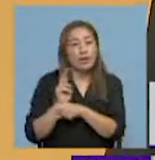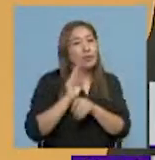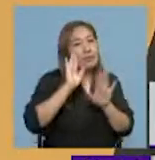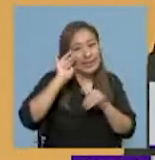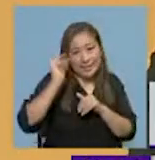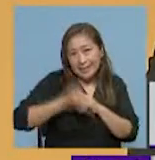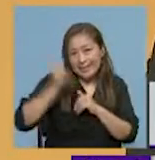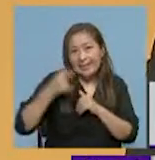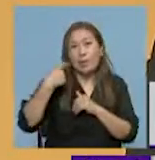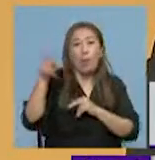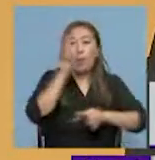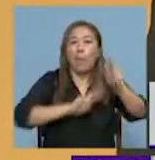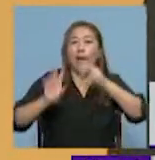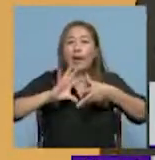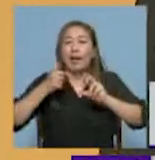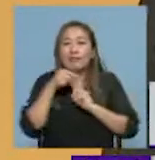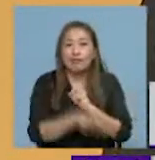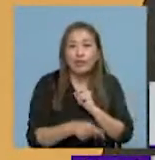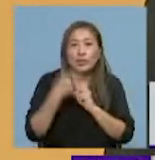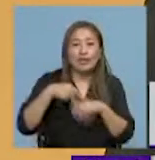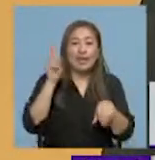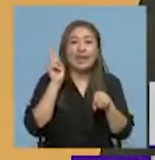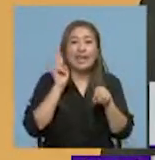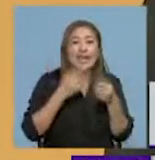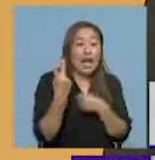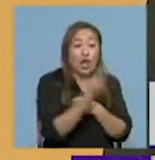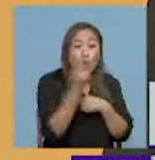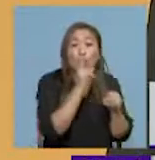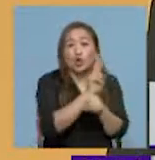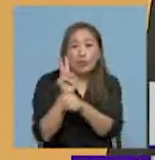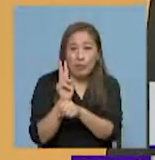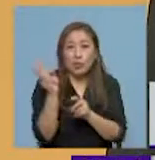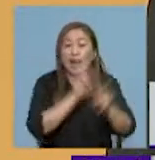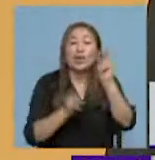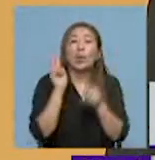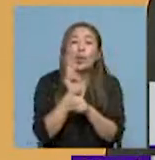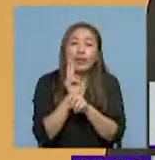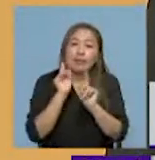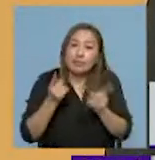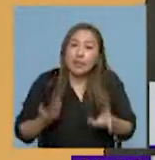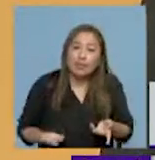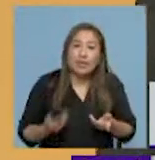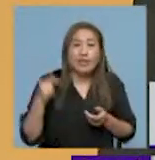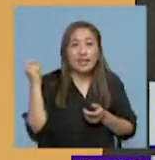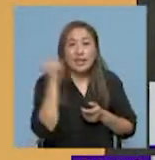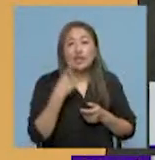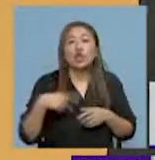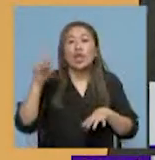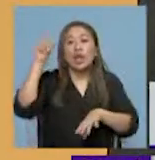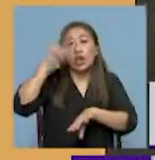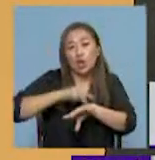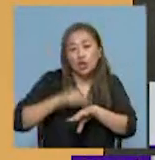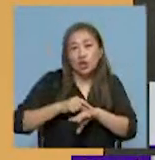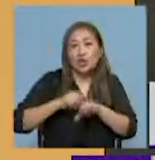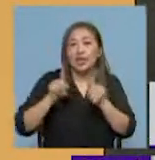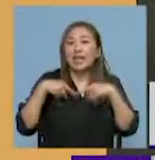por eso se busca las posibilidades de tratar de ayudar a ambos y por otro lado nosotros los médicos y el sistema de